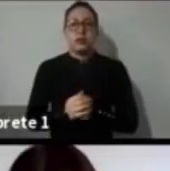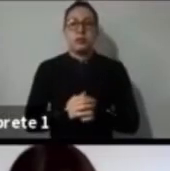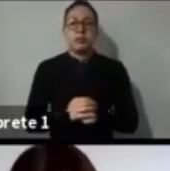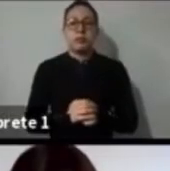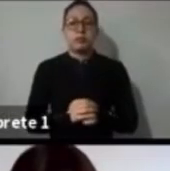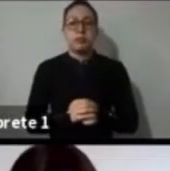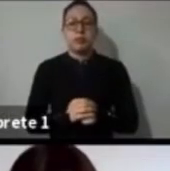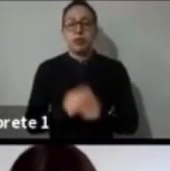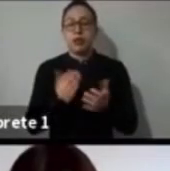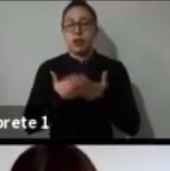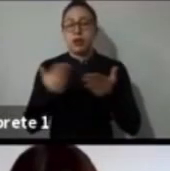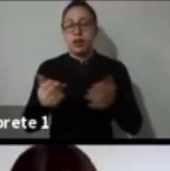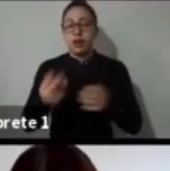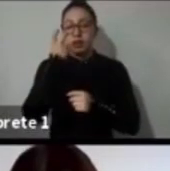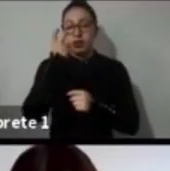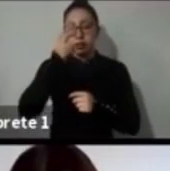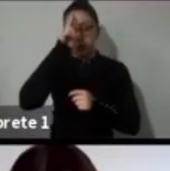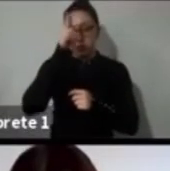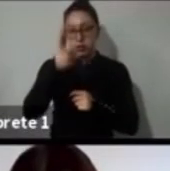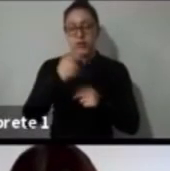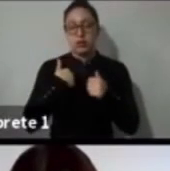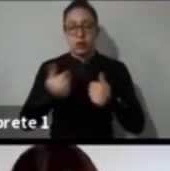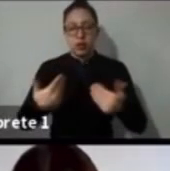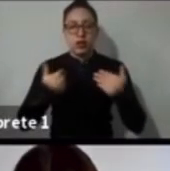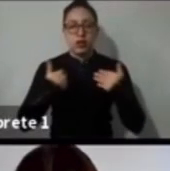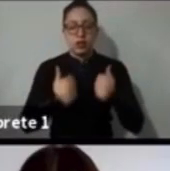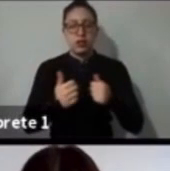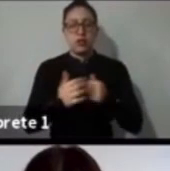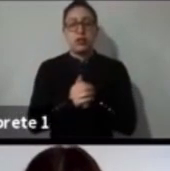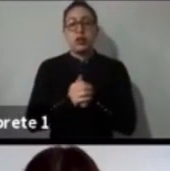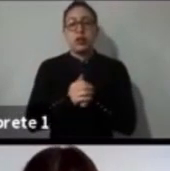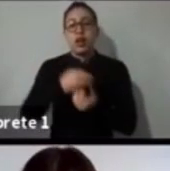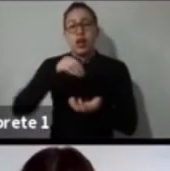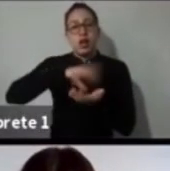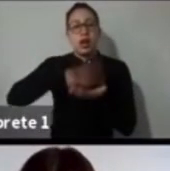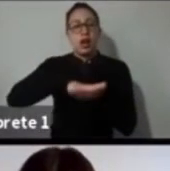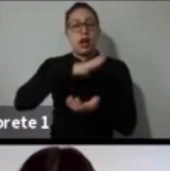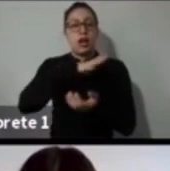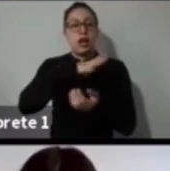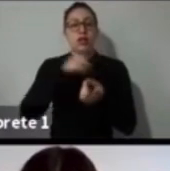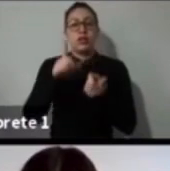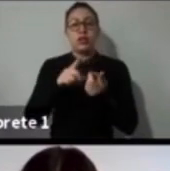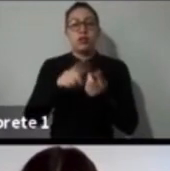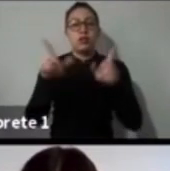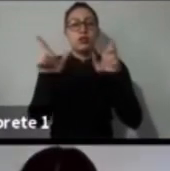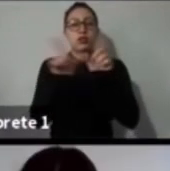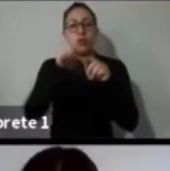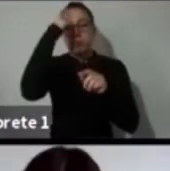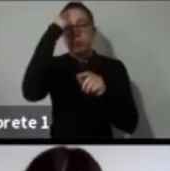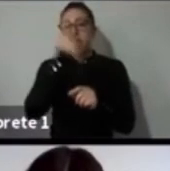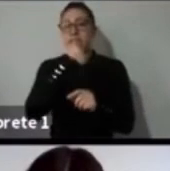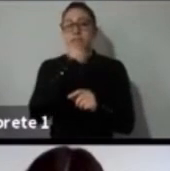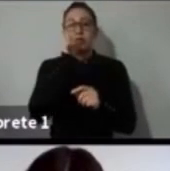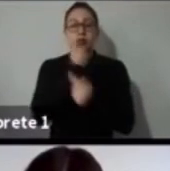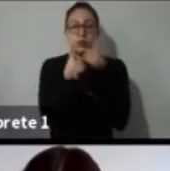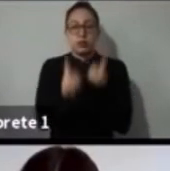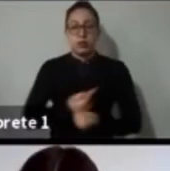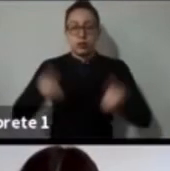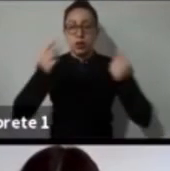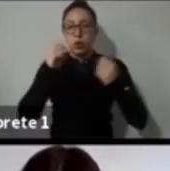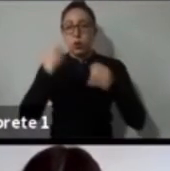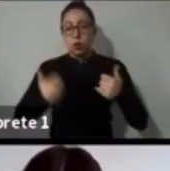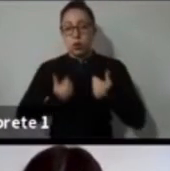La prohibición, si bien es cierto, está constreñida exclusivamente para los menores de edad,